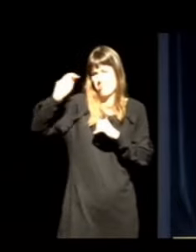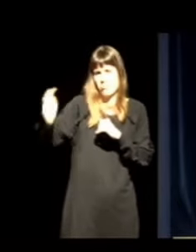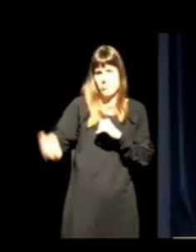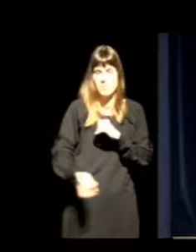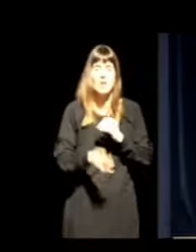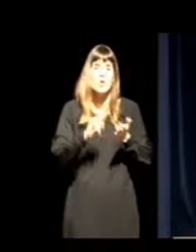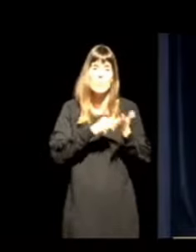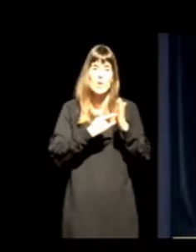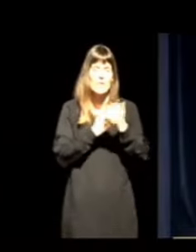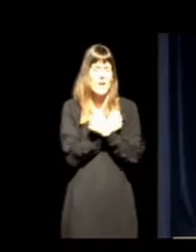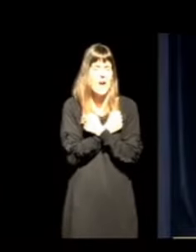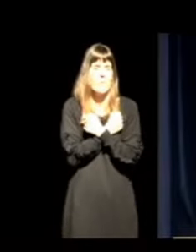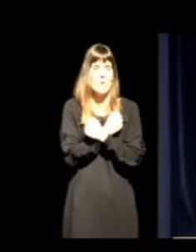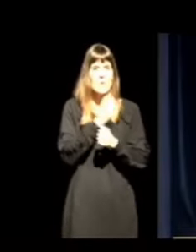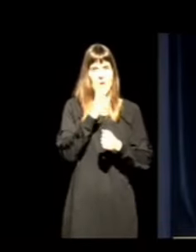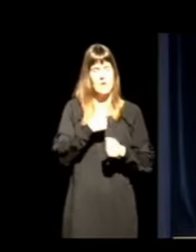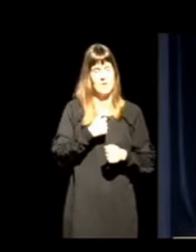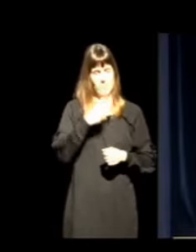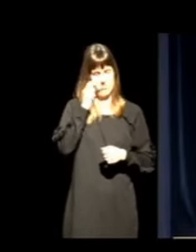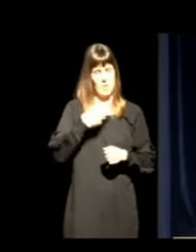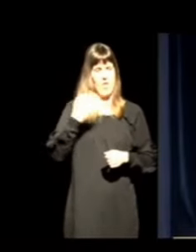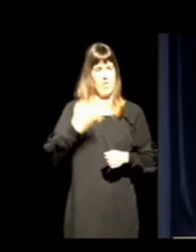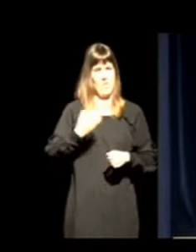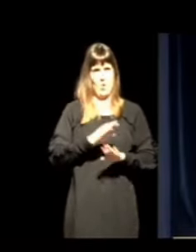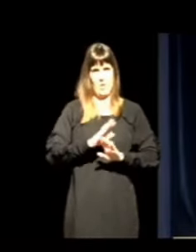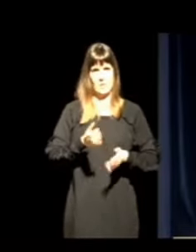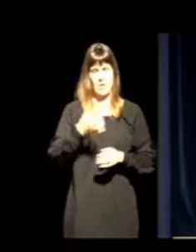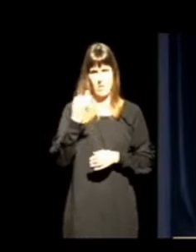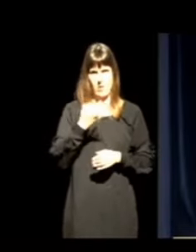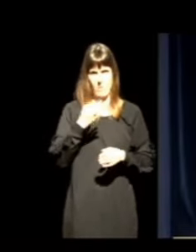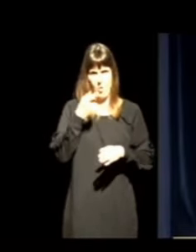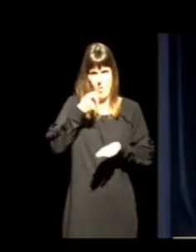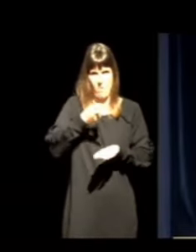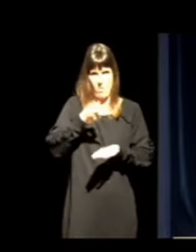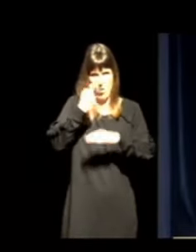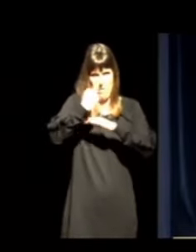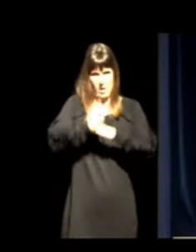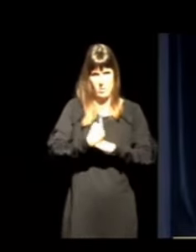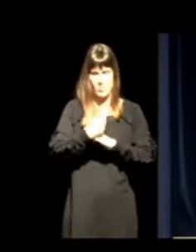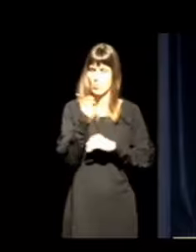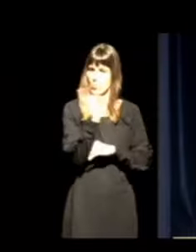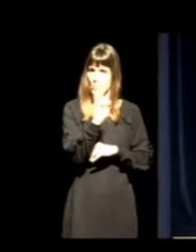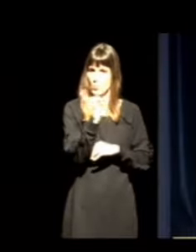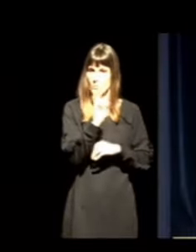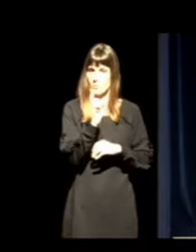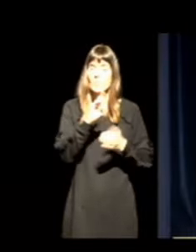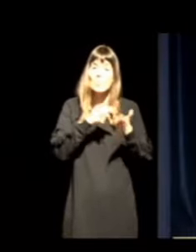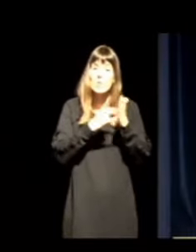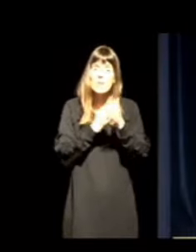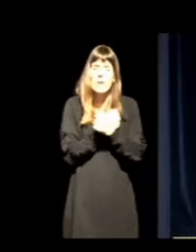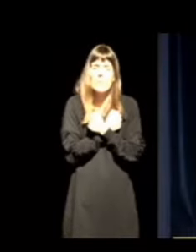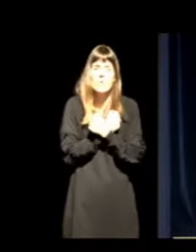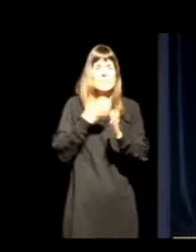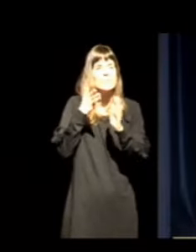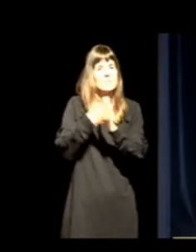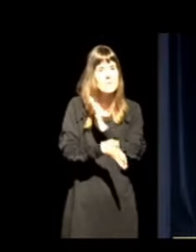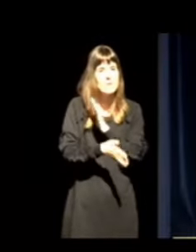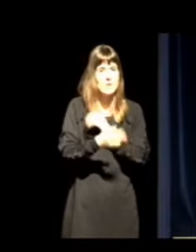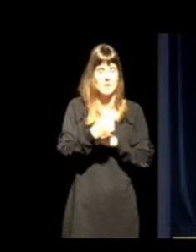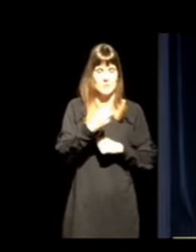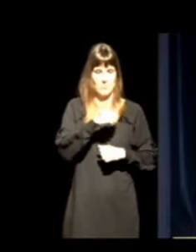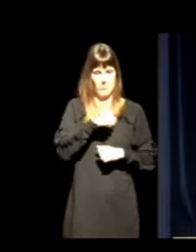algo porque debo hacerlo, no es algo que es un tener que hacer, no. Es un compromiso